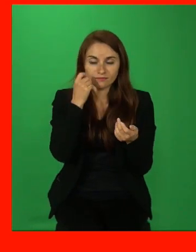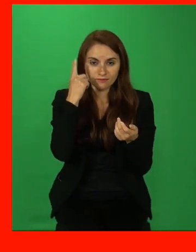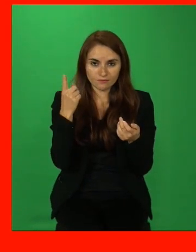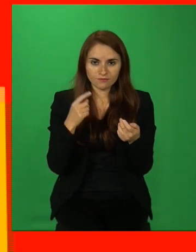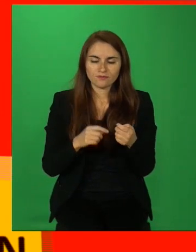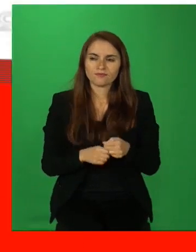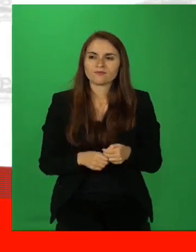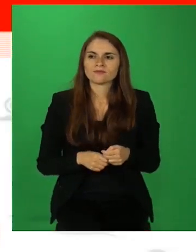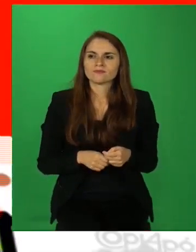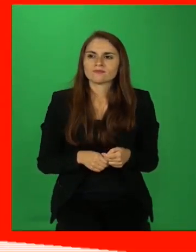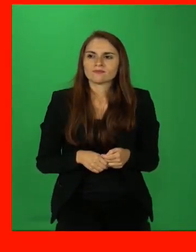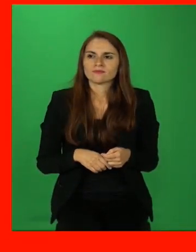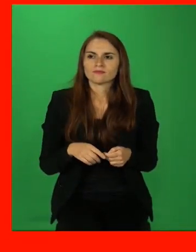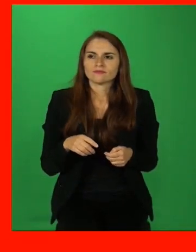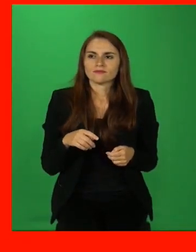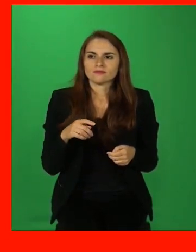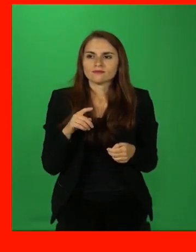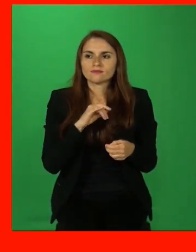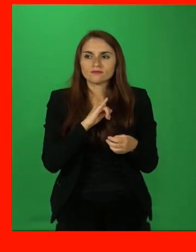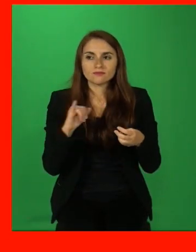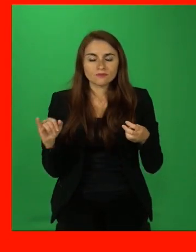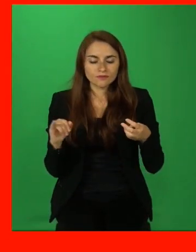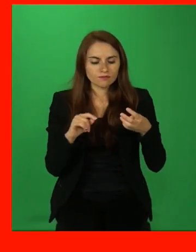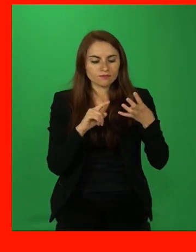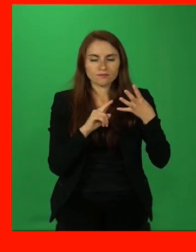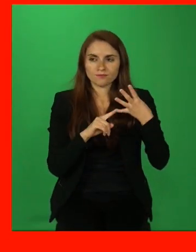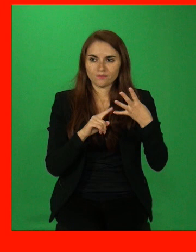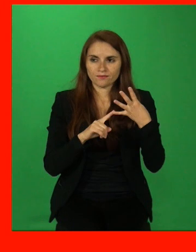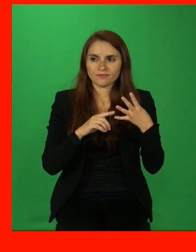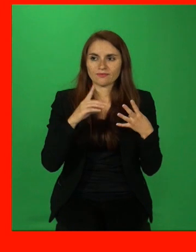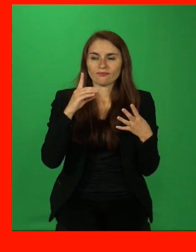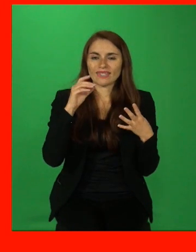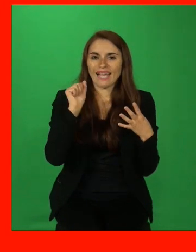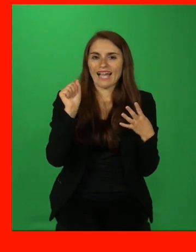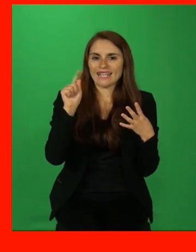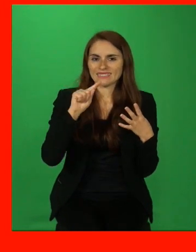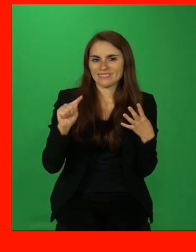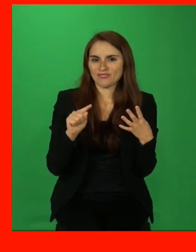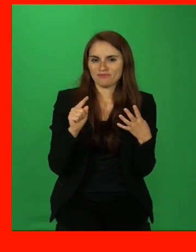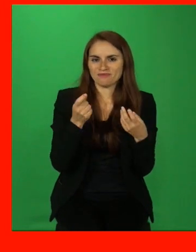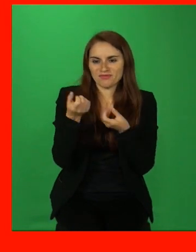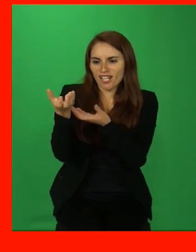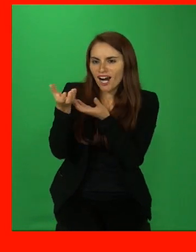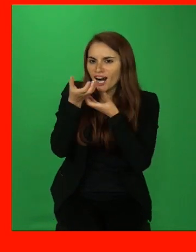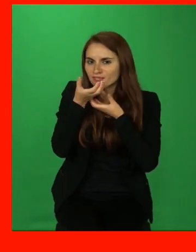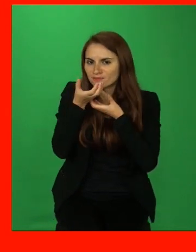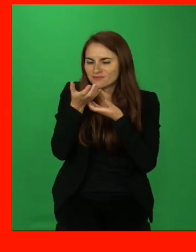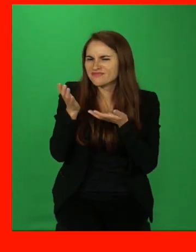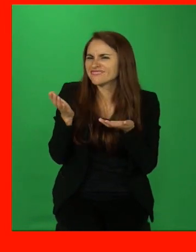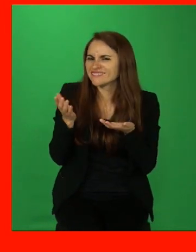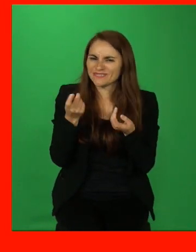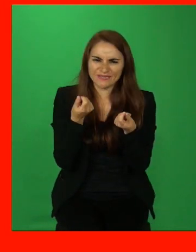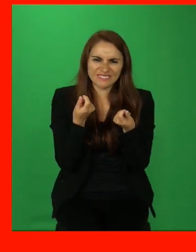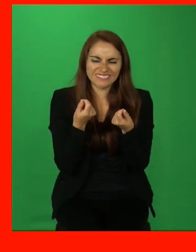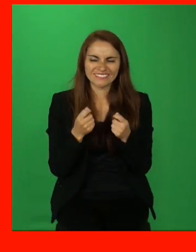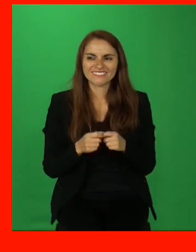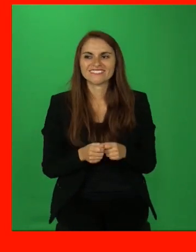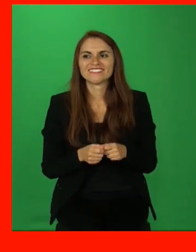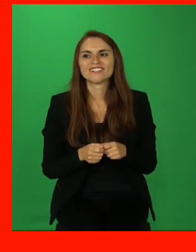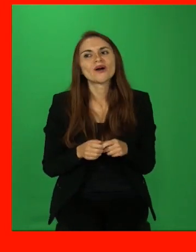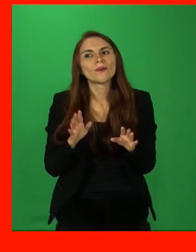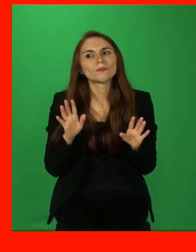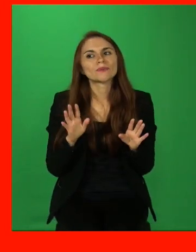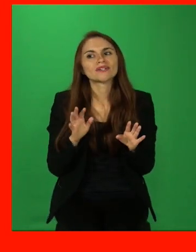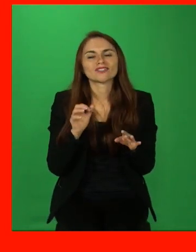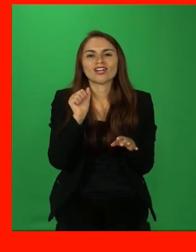finalmente fíjate bien así como el completo que rico no es cierto pierre as nos